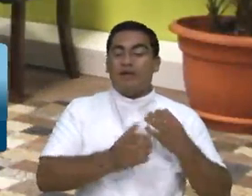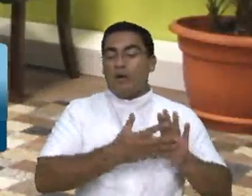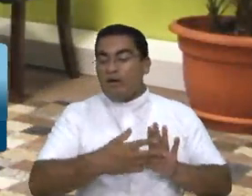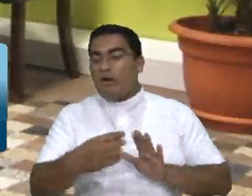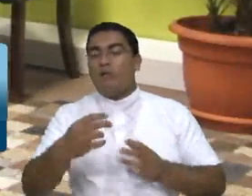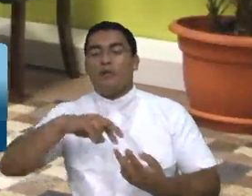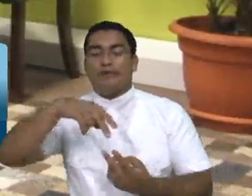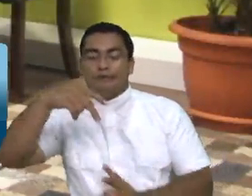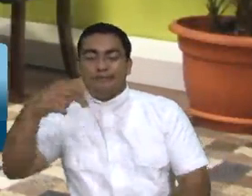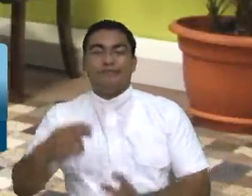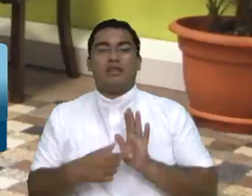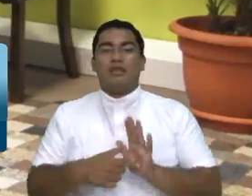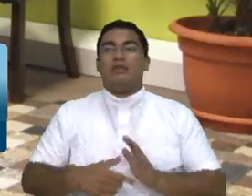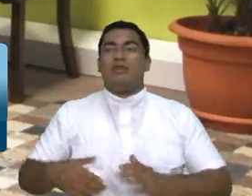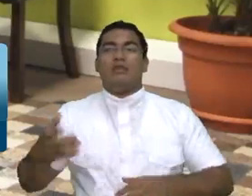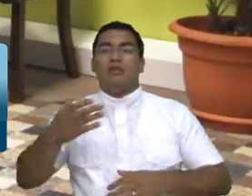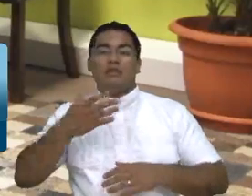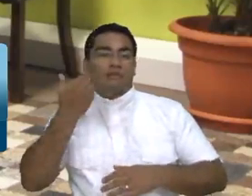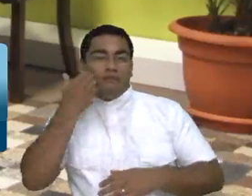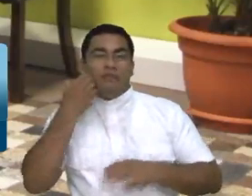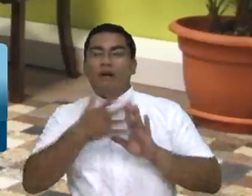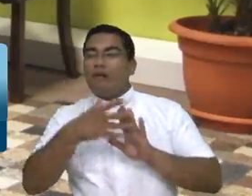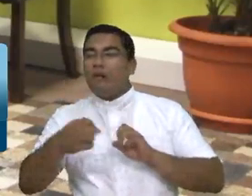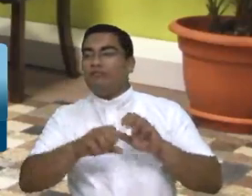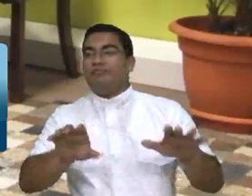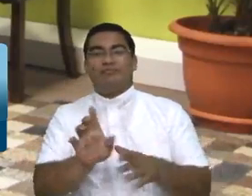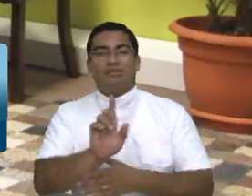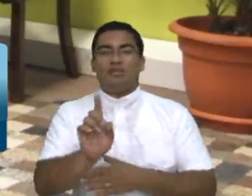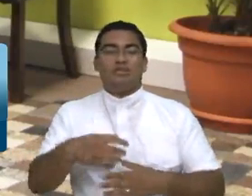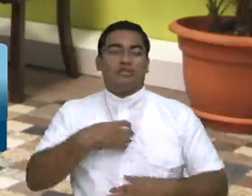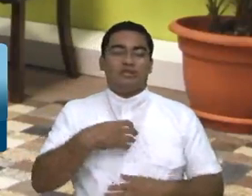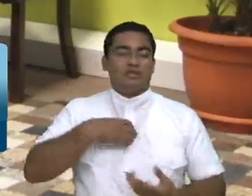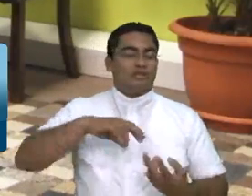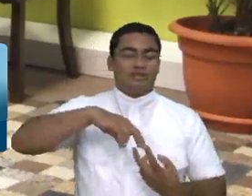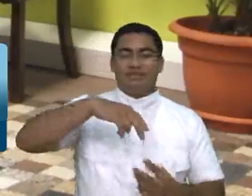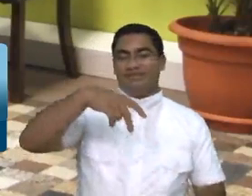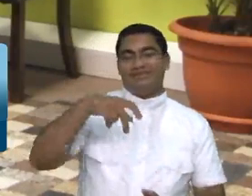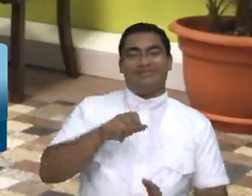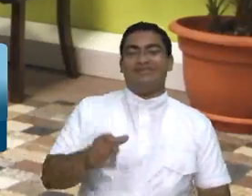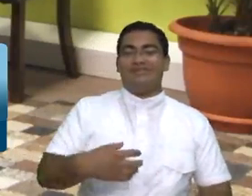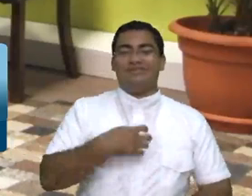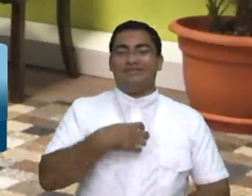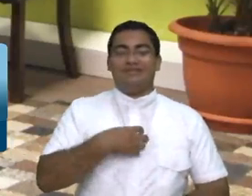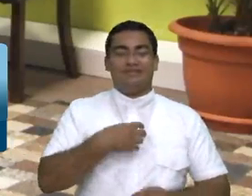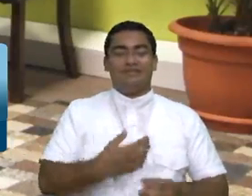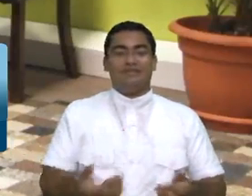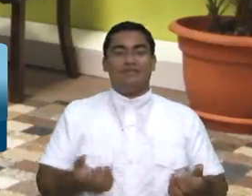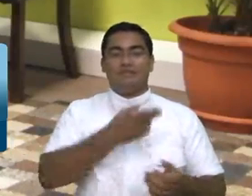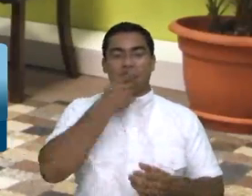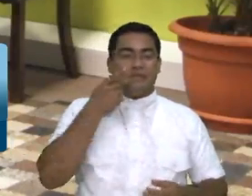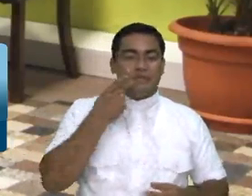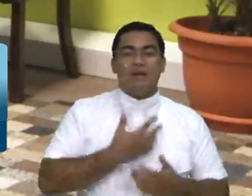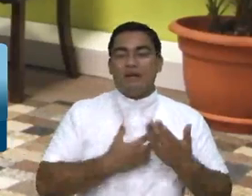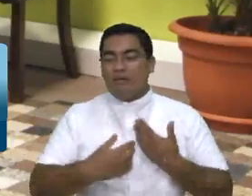como una infección, como el caso del coronavirus, por ejemplo, ¿verdad? La gripe. Es una enfermedad hereditaria, ¿verdad? Hereditaria significa que está en el problema